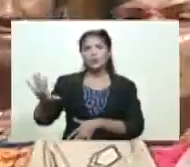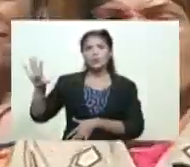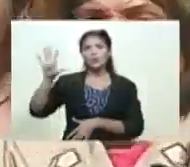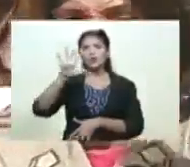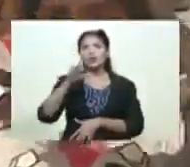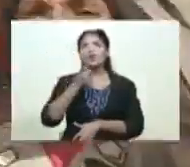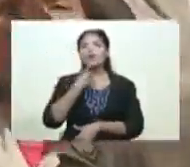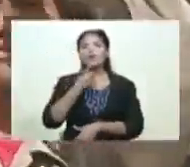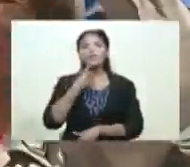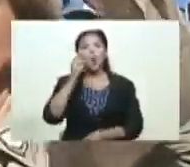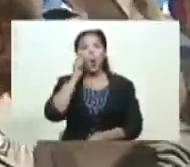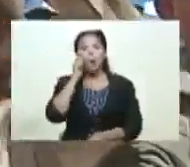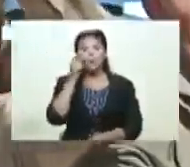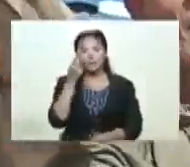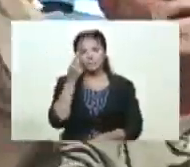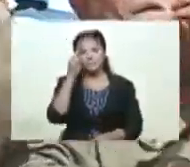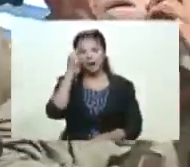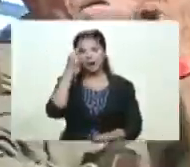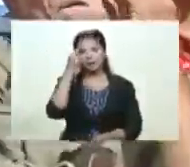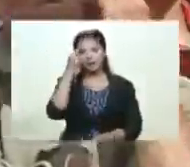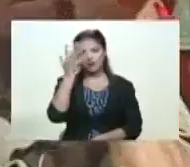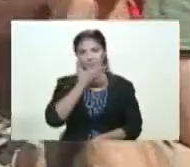dijera José Martí.